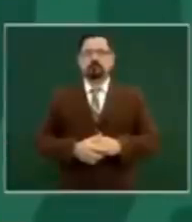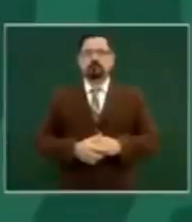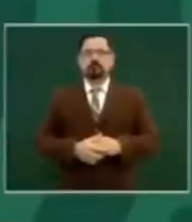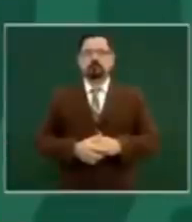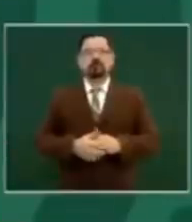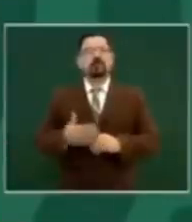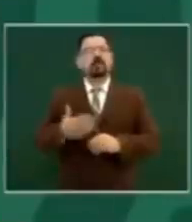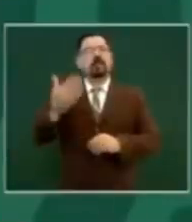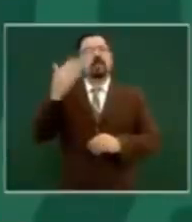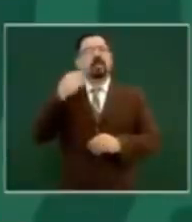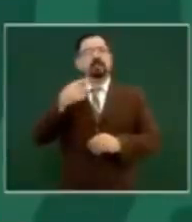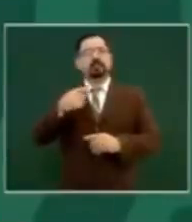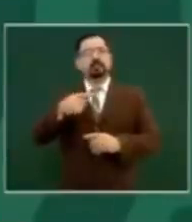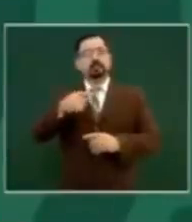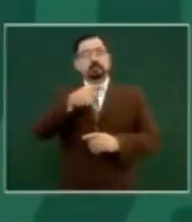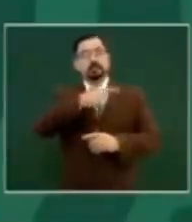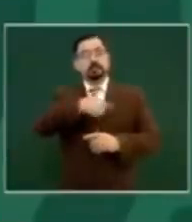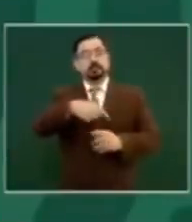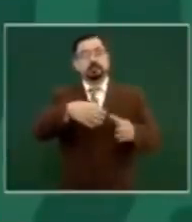Había un contubernio